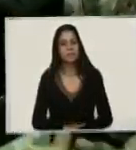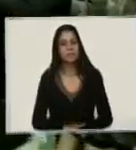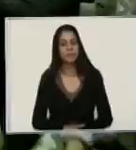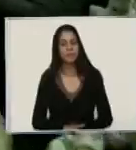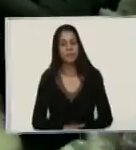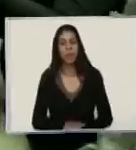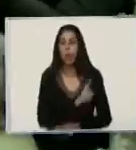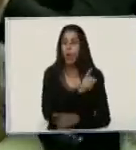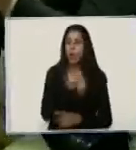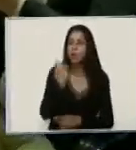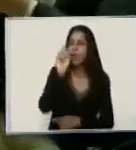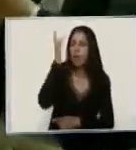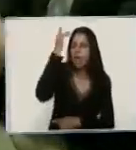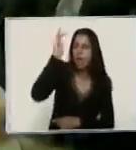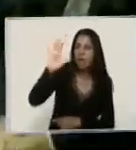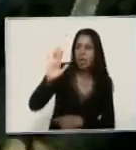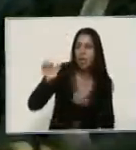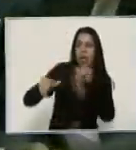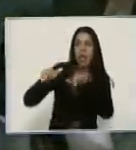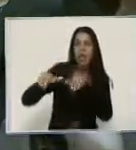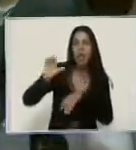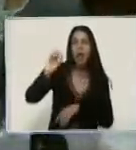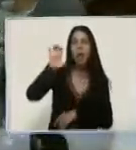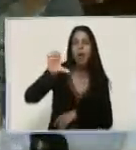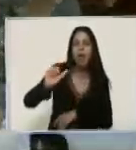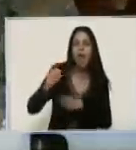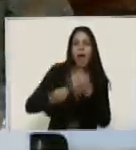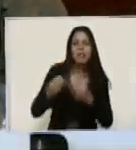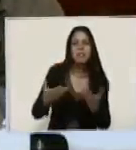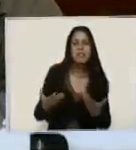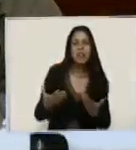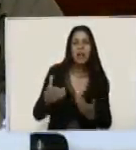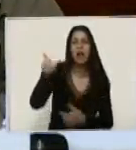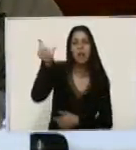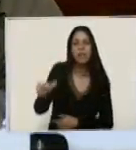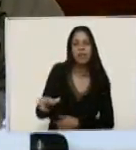¿Ustedes creen que Almagro es capaz de eso? Almagro es un miserable.